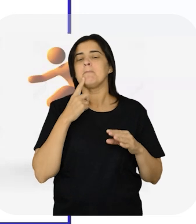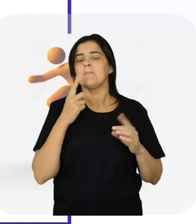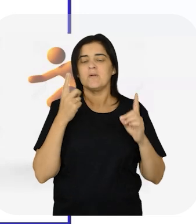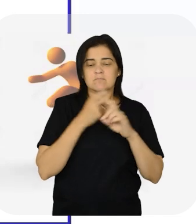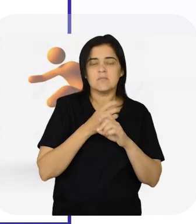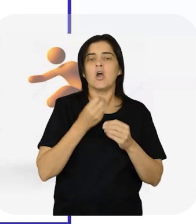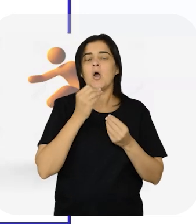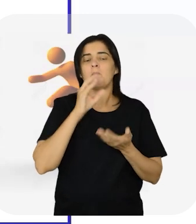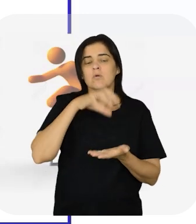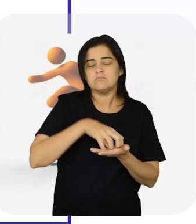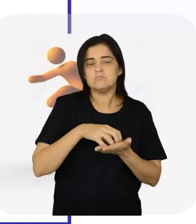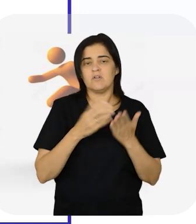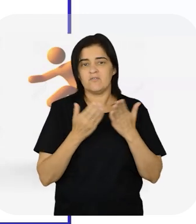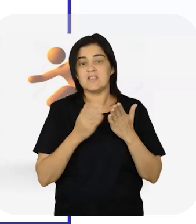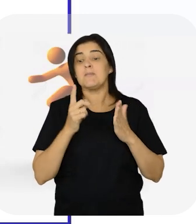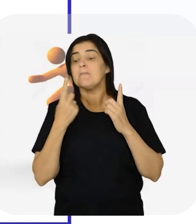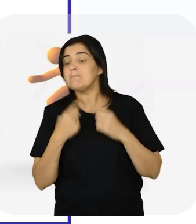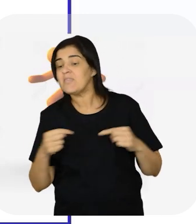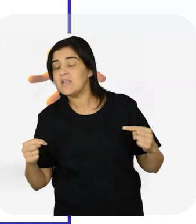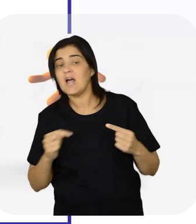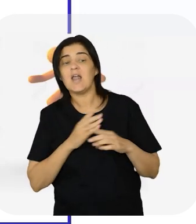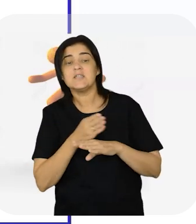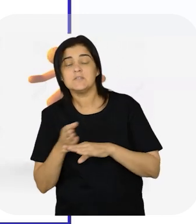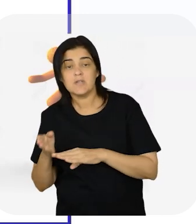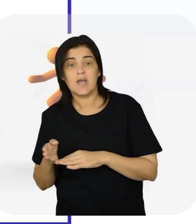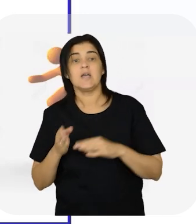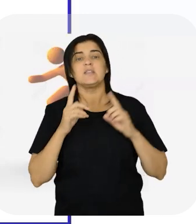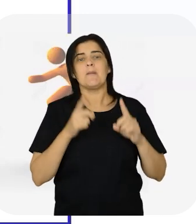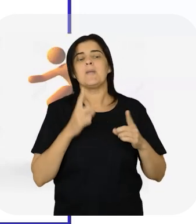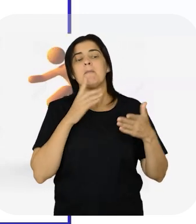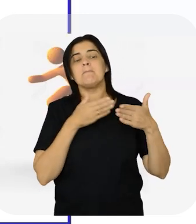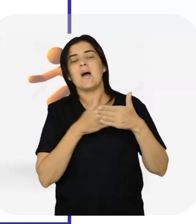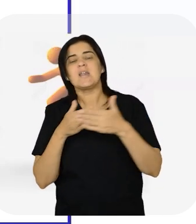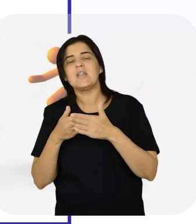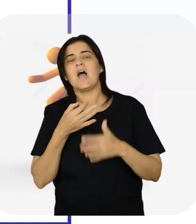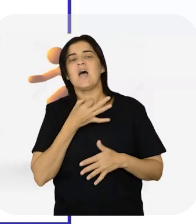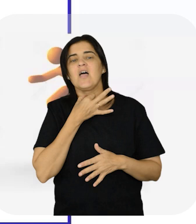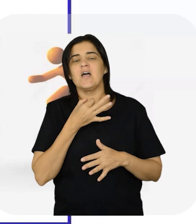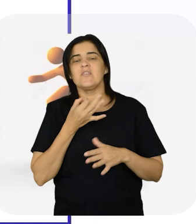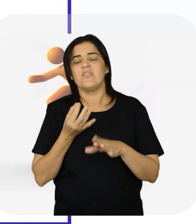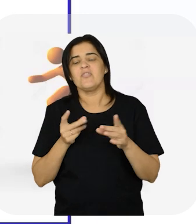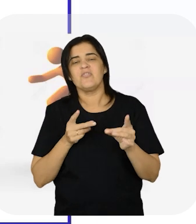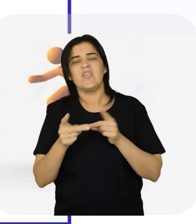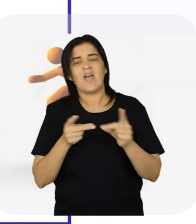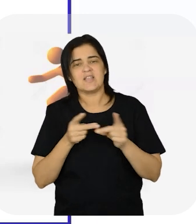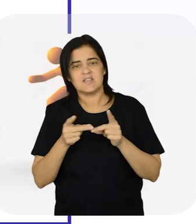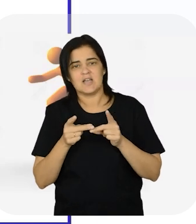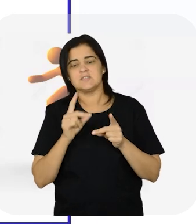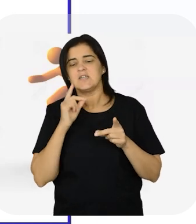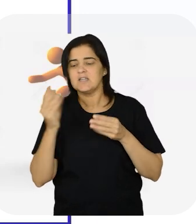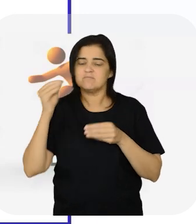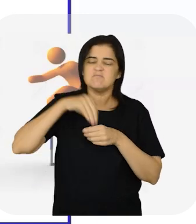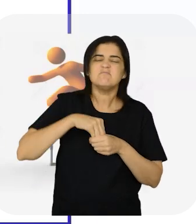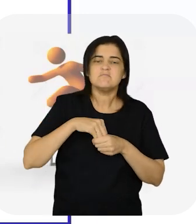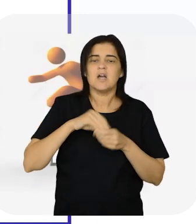de estudio, pero también la accesibilidad de materiales, y las barreras didácticas que están vinculadas con los procesos